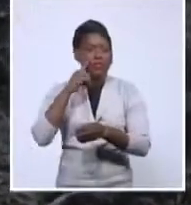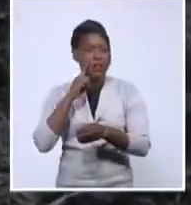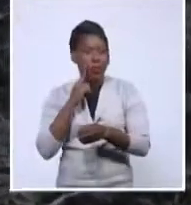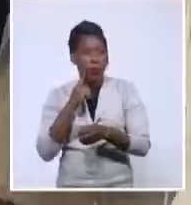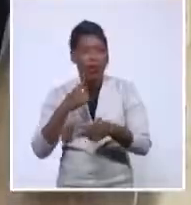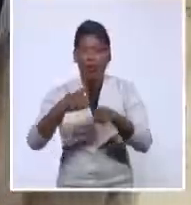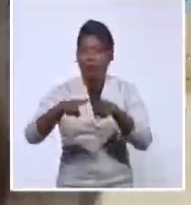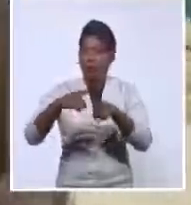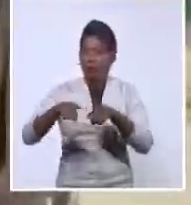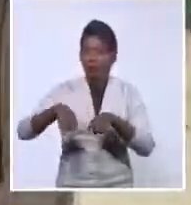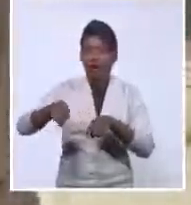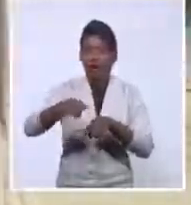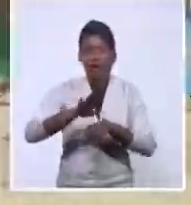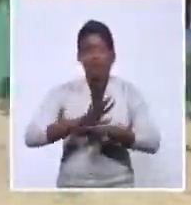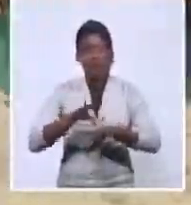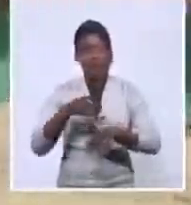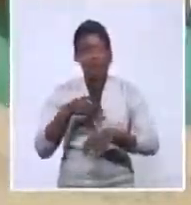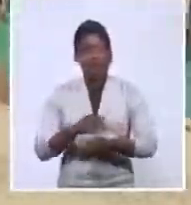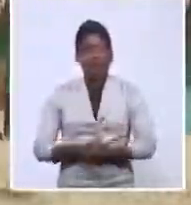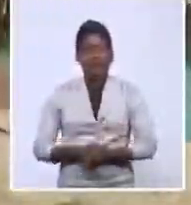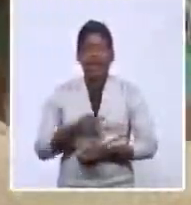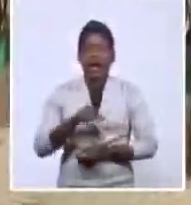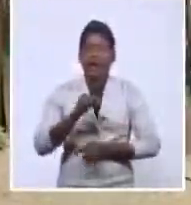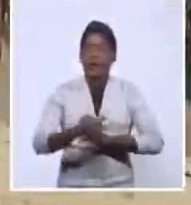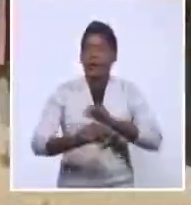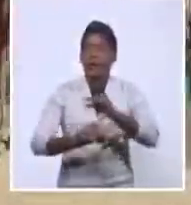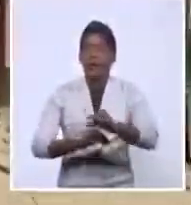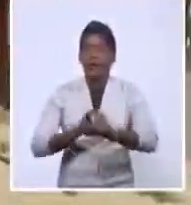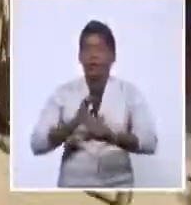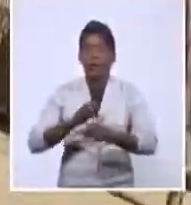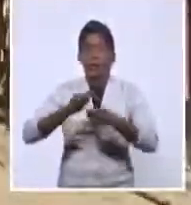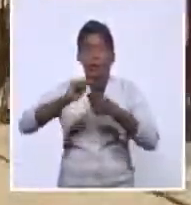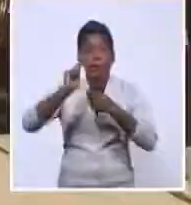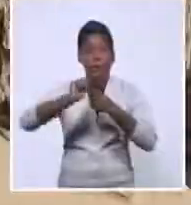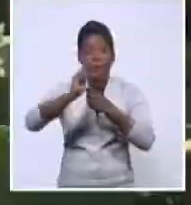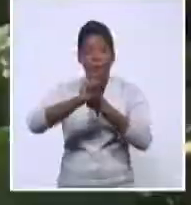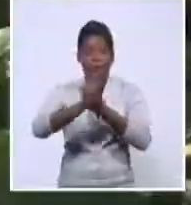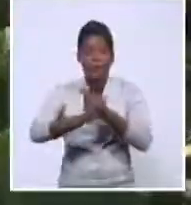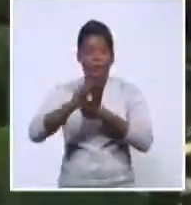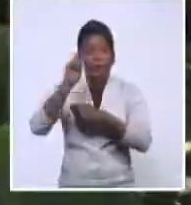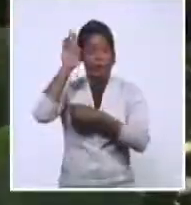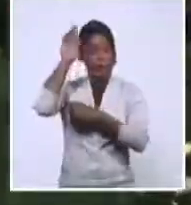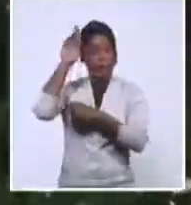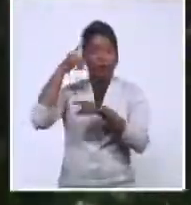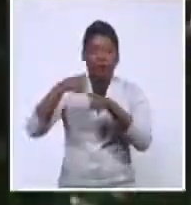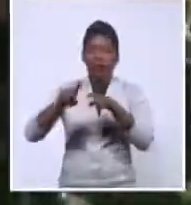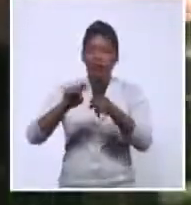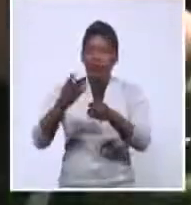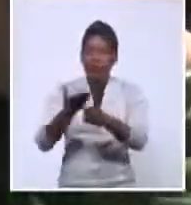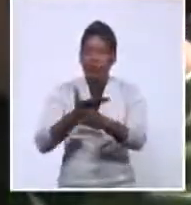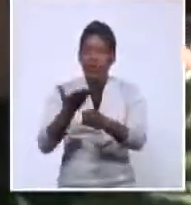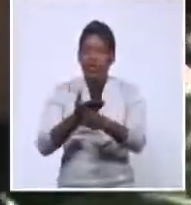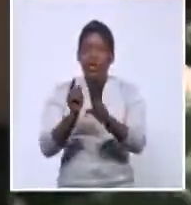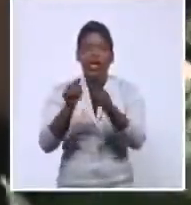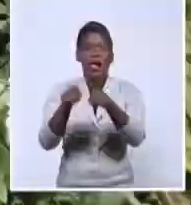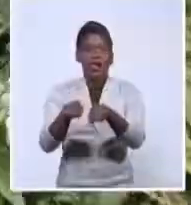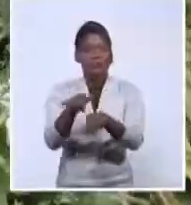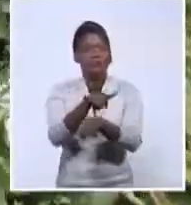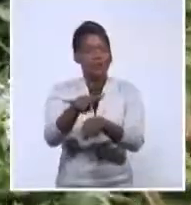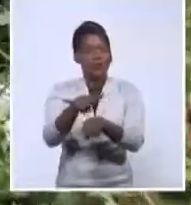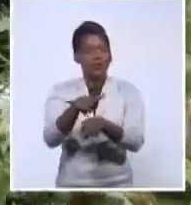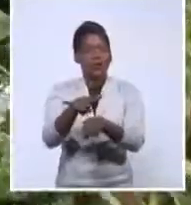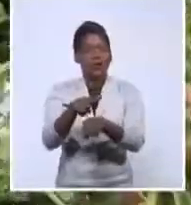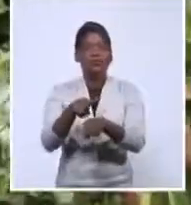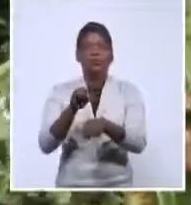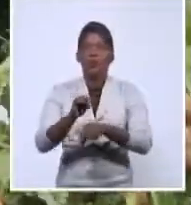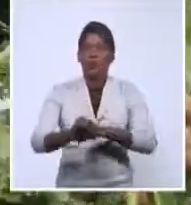frío. En cosecha está el plátano burro con excelentes rendimientos y el tomate sembrado por primera vez augura calidad para el cierre